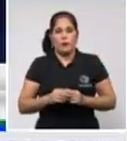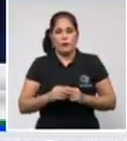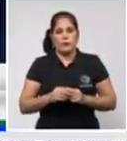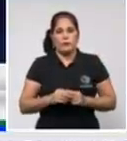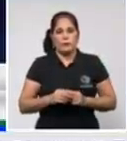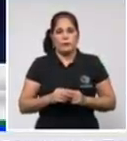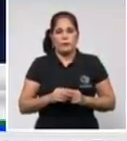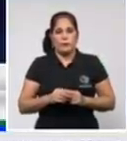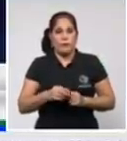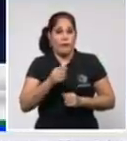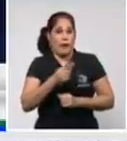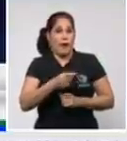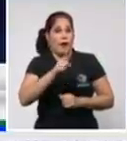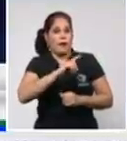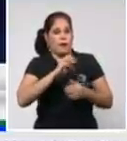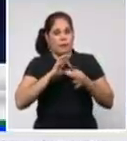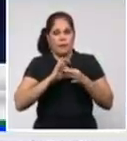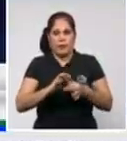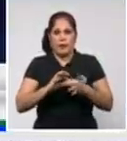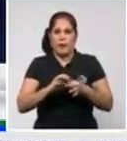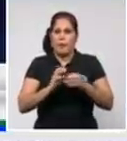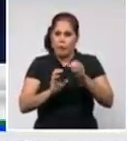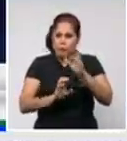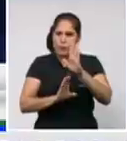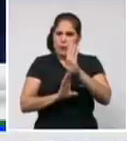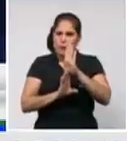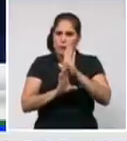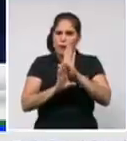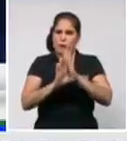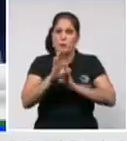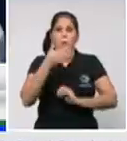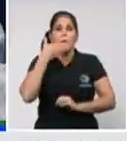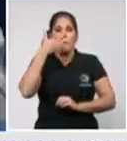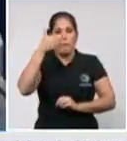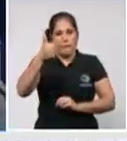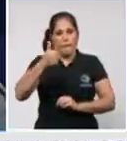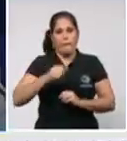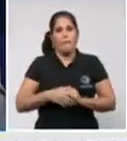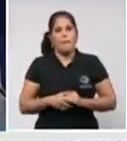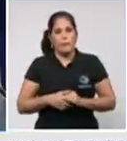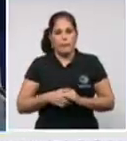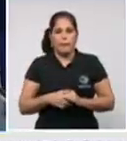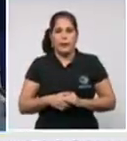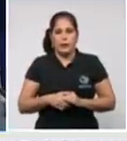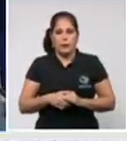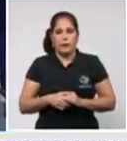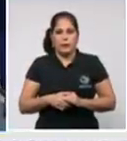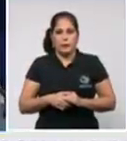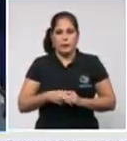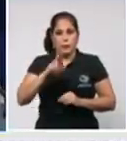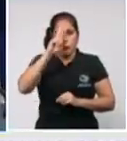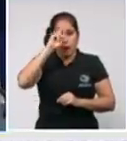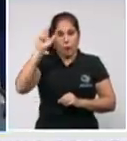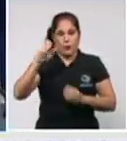reportado ayer de grave, con una evolución favorable del mismo en el hospital de